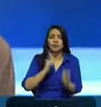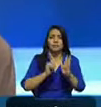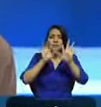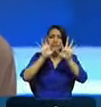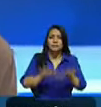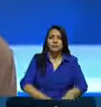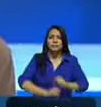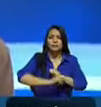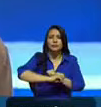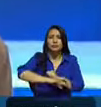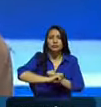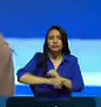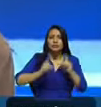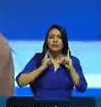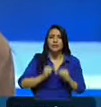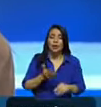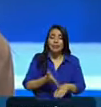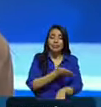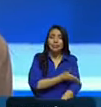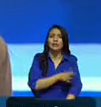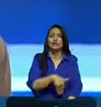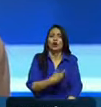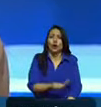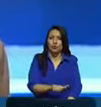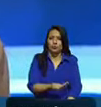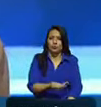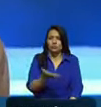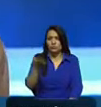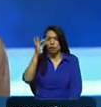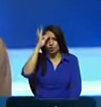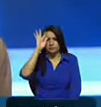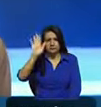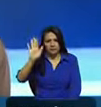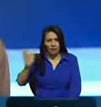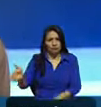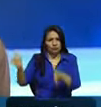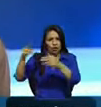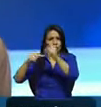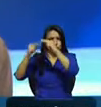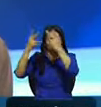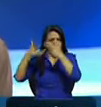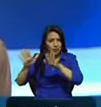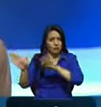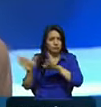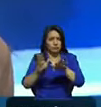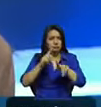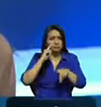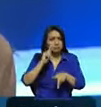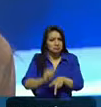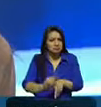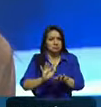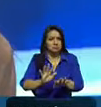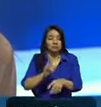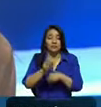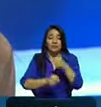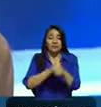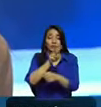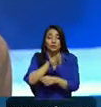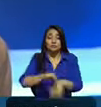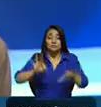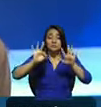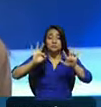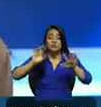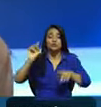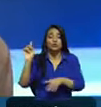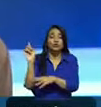Promoción y Prevención de la Salud frente a los modelos hospitalarios. Creo que hay que rever. Recordemos que nosotros en 2008 teníamos